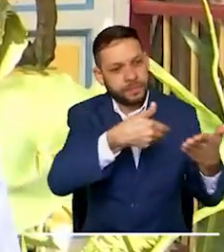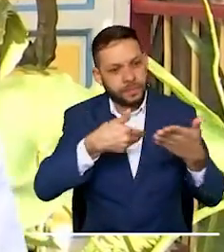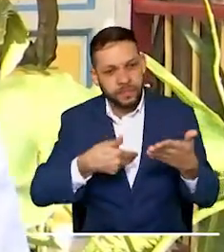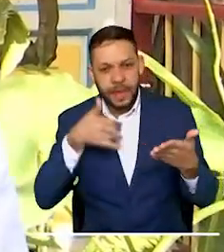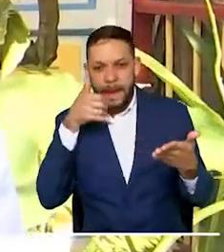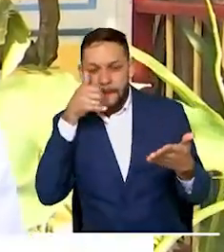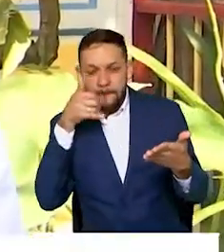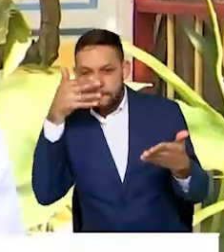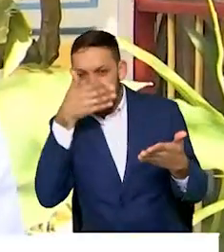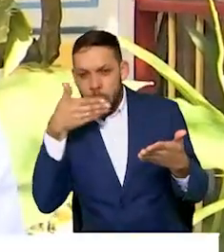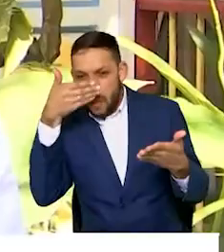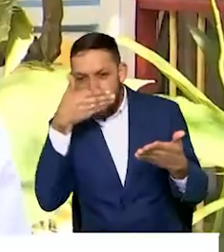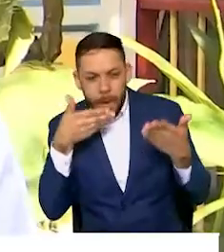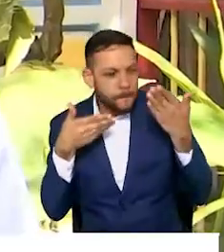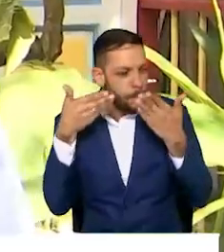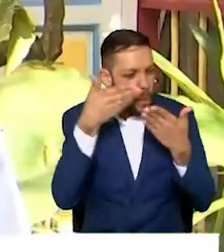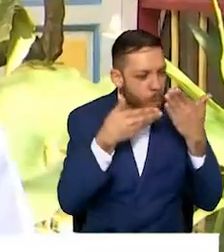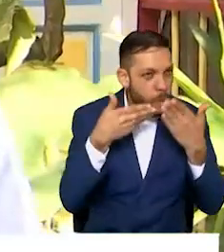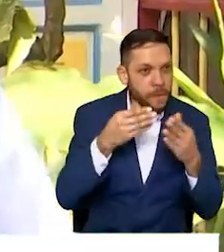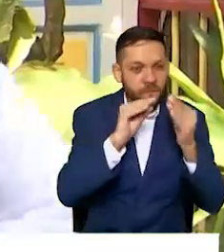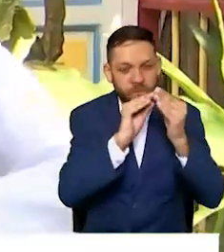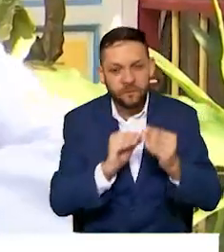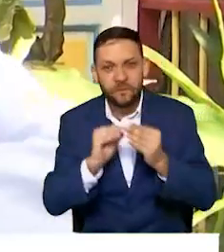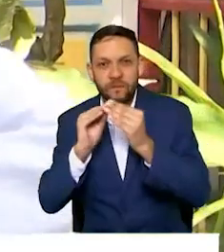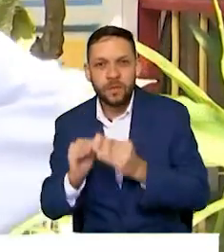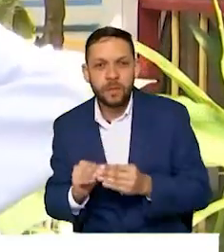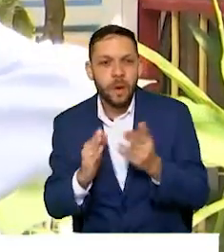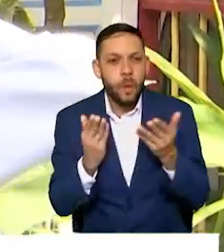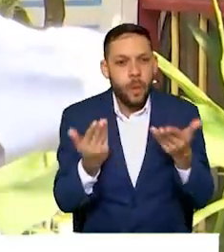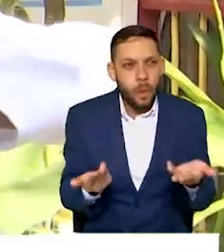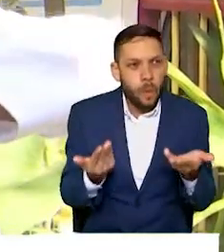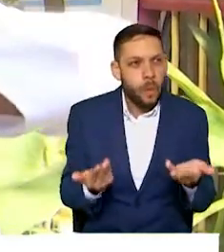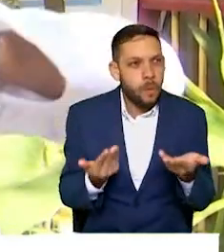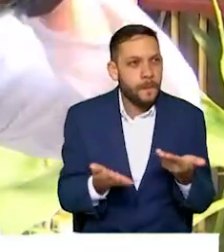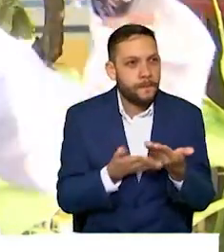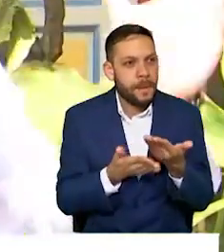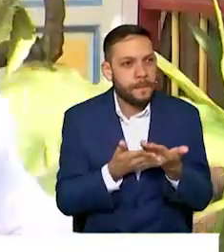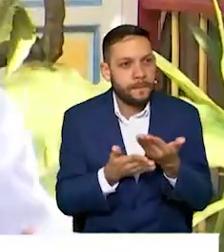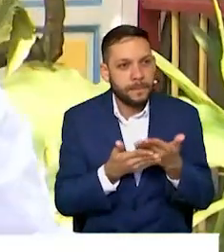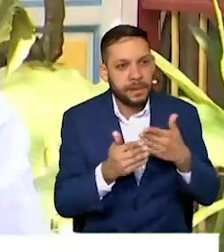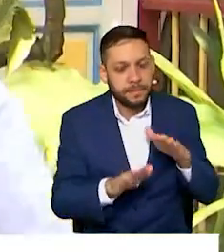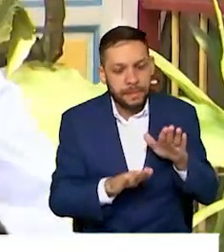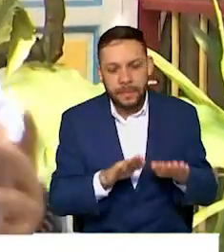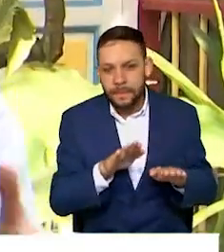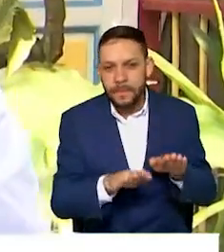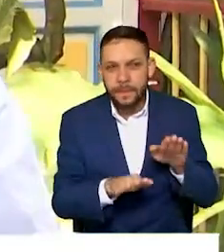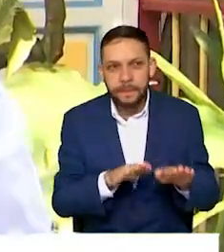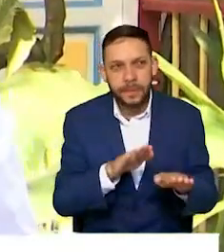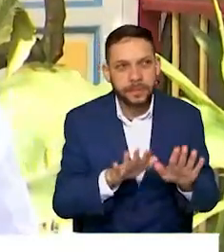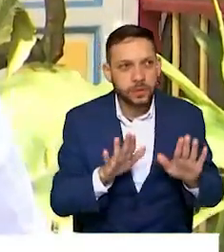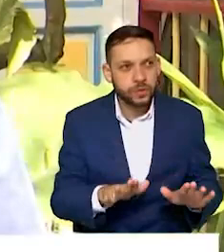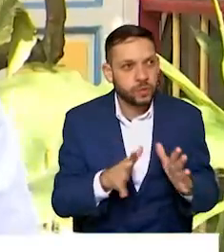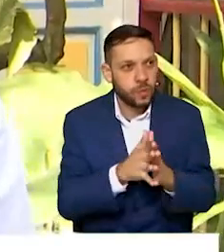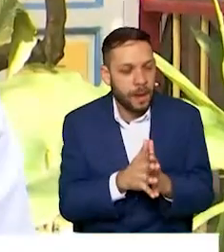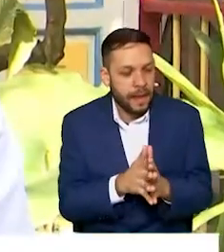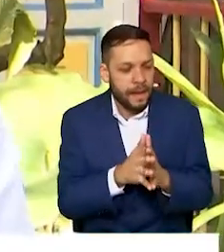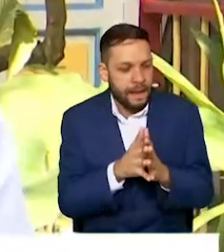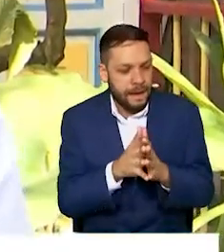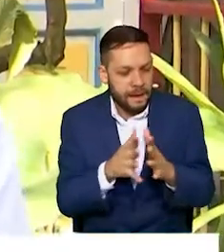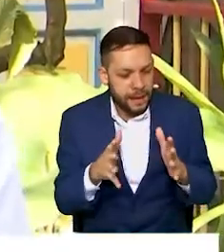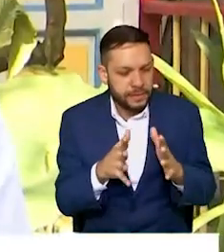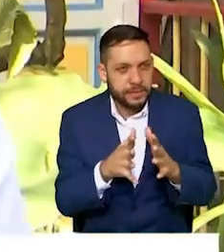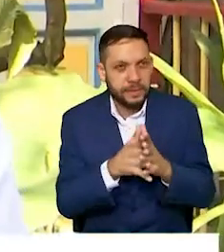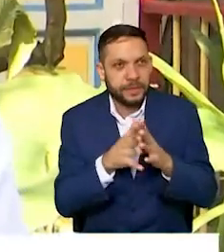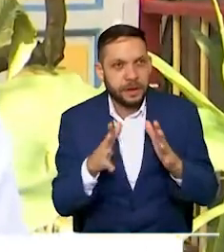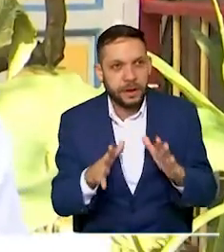observar cómo está el funcionamiento. Pero existen una gama inmensa y creciente cada vez más